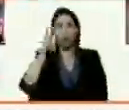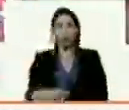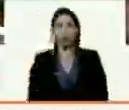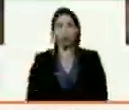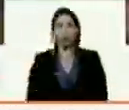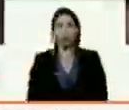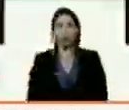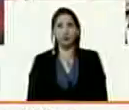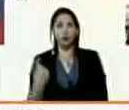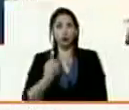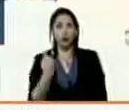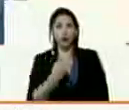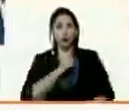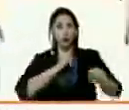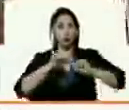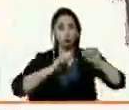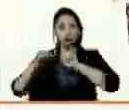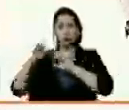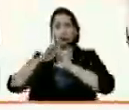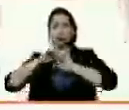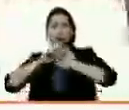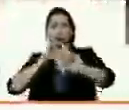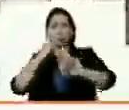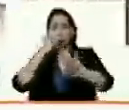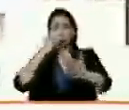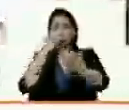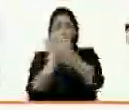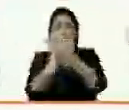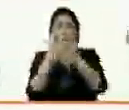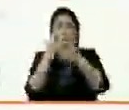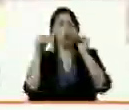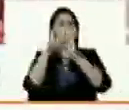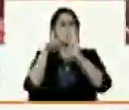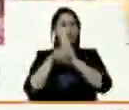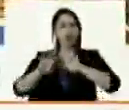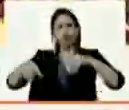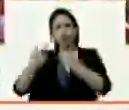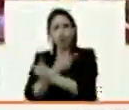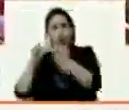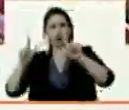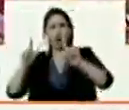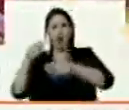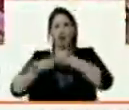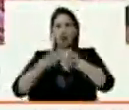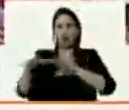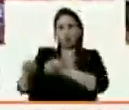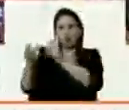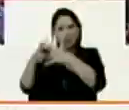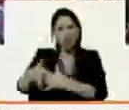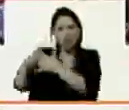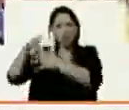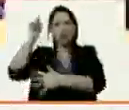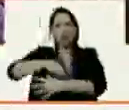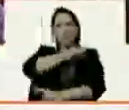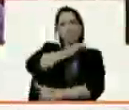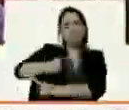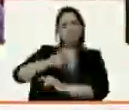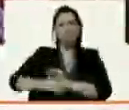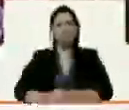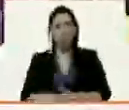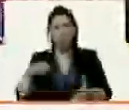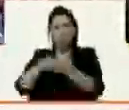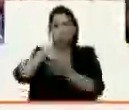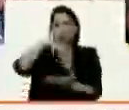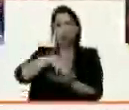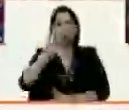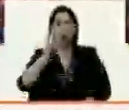la movilización es la respuesta ante todas las medidas neoliberales impuestas por el imperialismo. También denunciaba el golpe de Estado